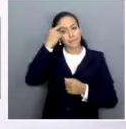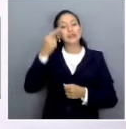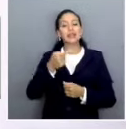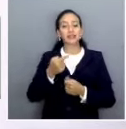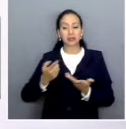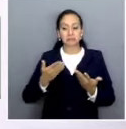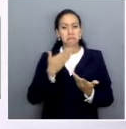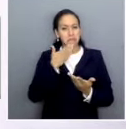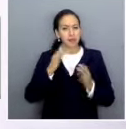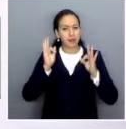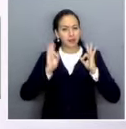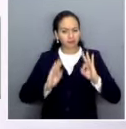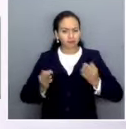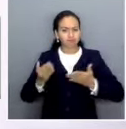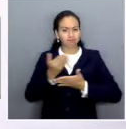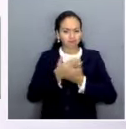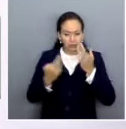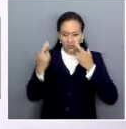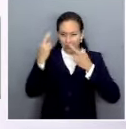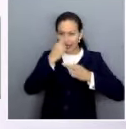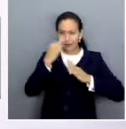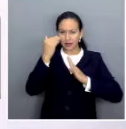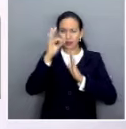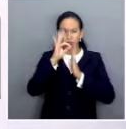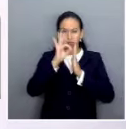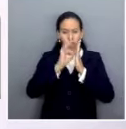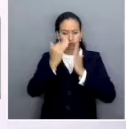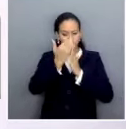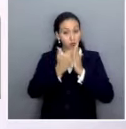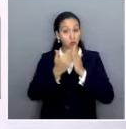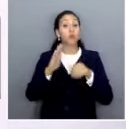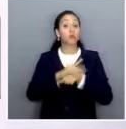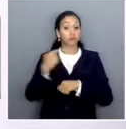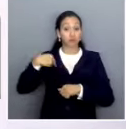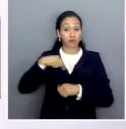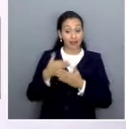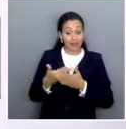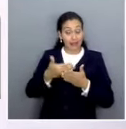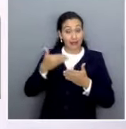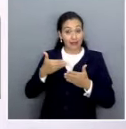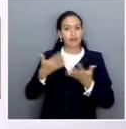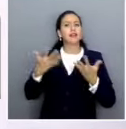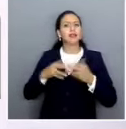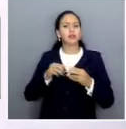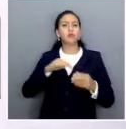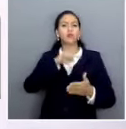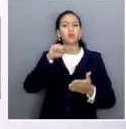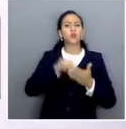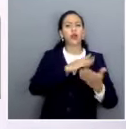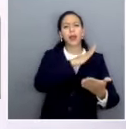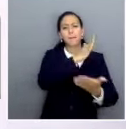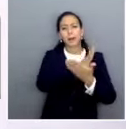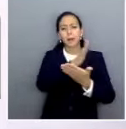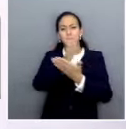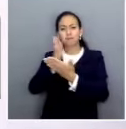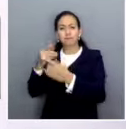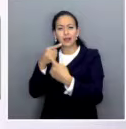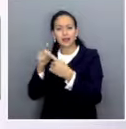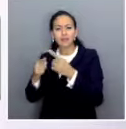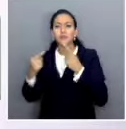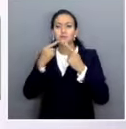podamos compartirles los hallazgos de este encuentro nacional y analizar así cómo afecta